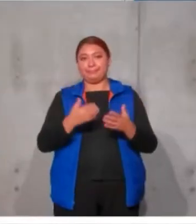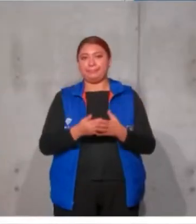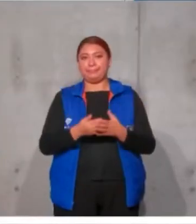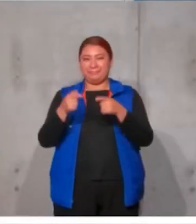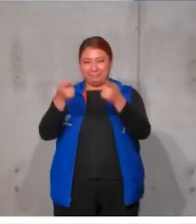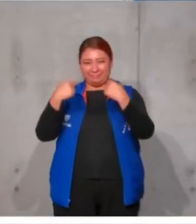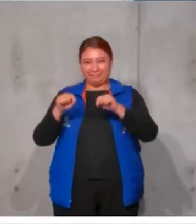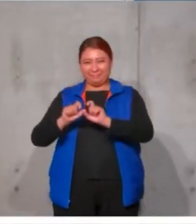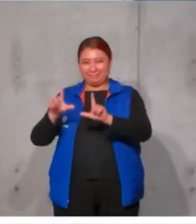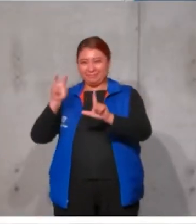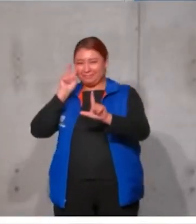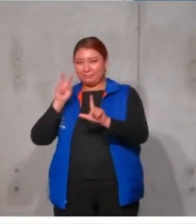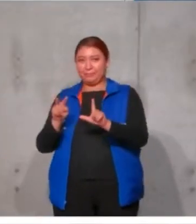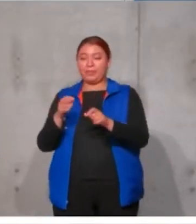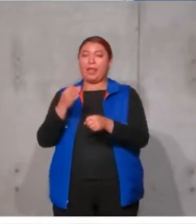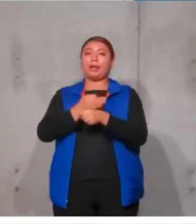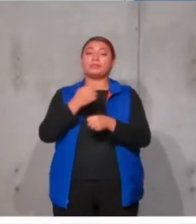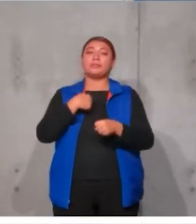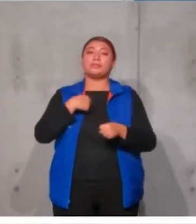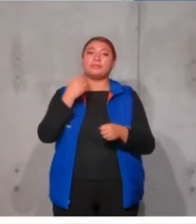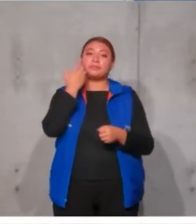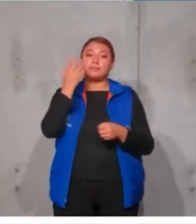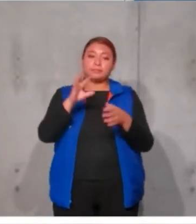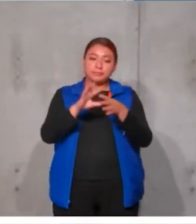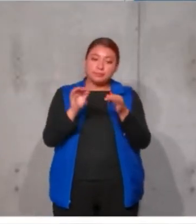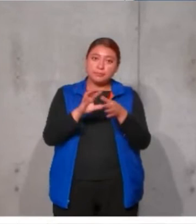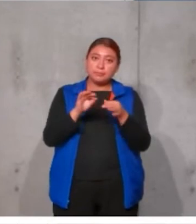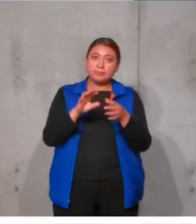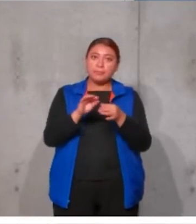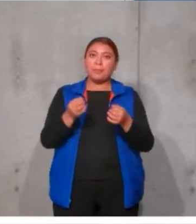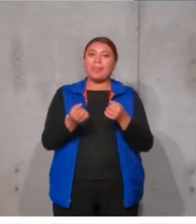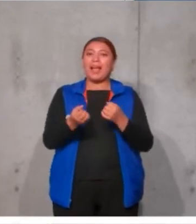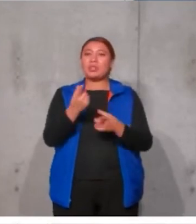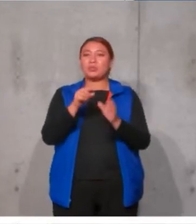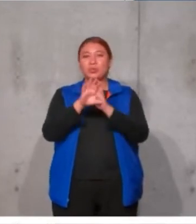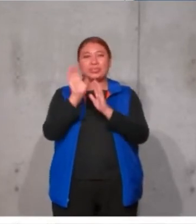Ahorita les quiero mostrar algunos ejemplos de matrices que